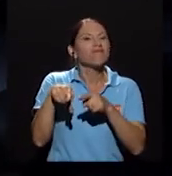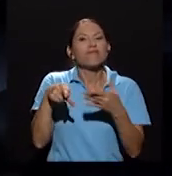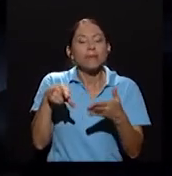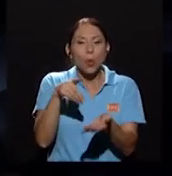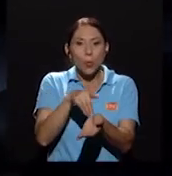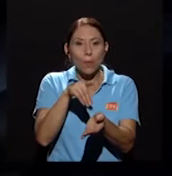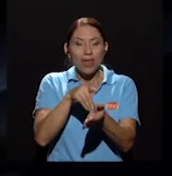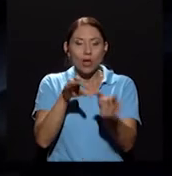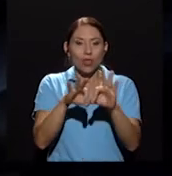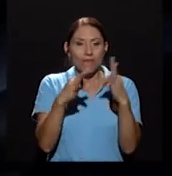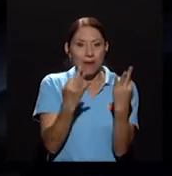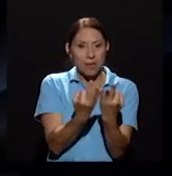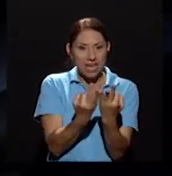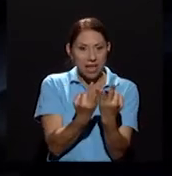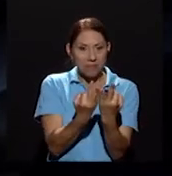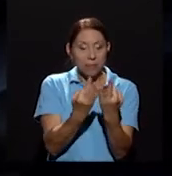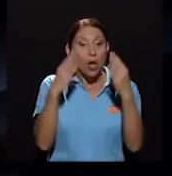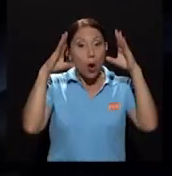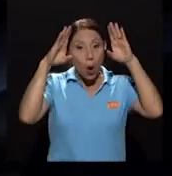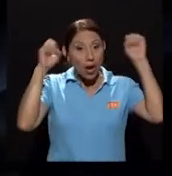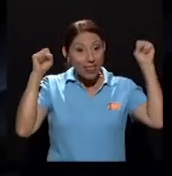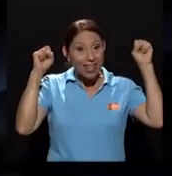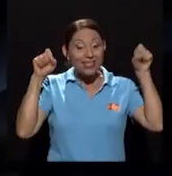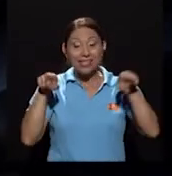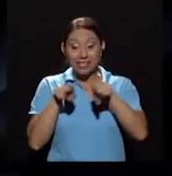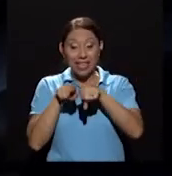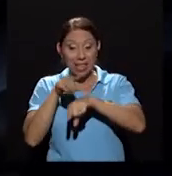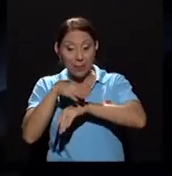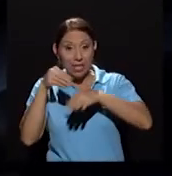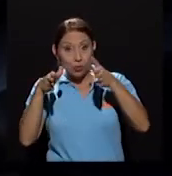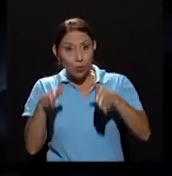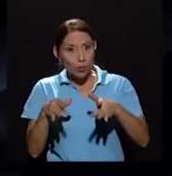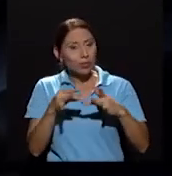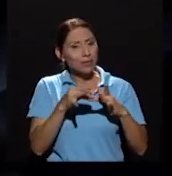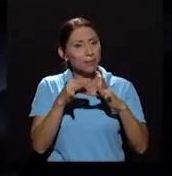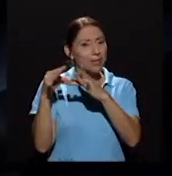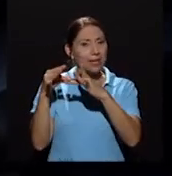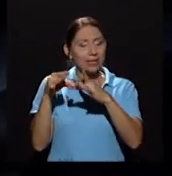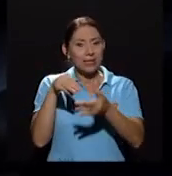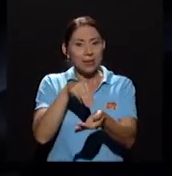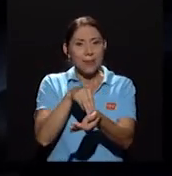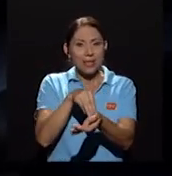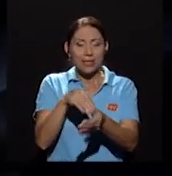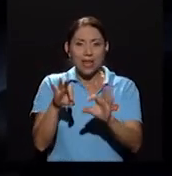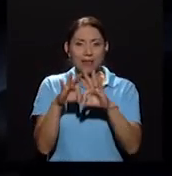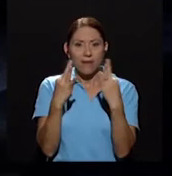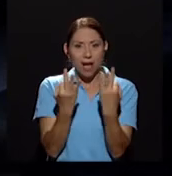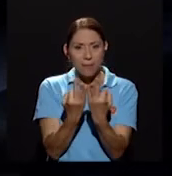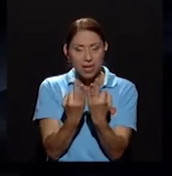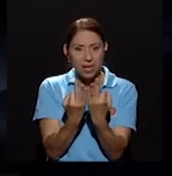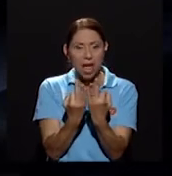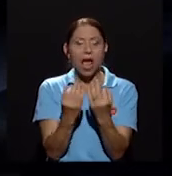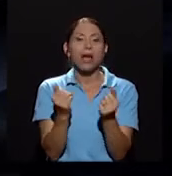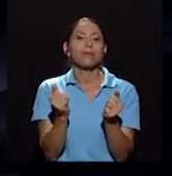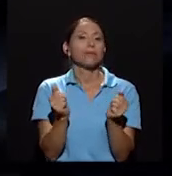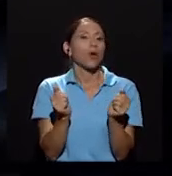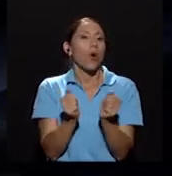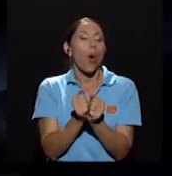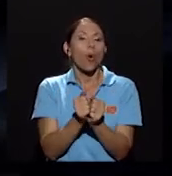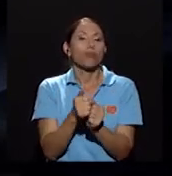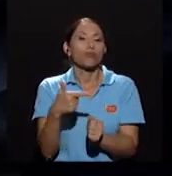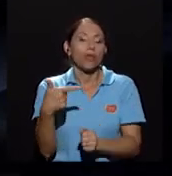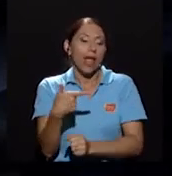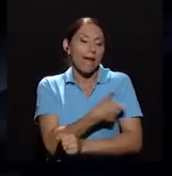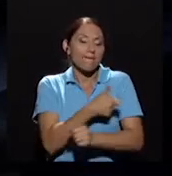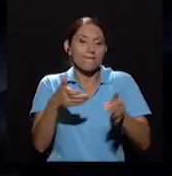y los suecos en general también especialistas en medicina de familia con enfermeros o enfermeras